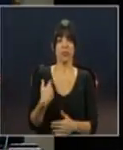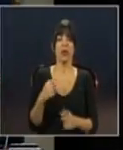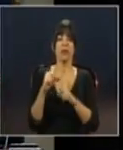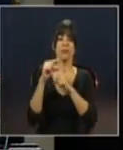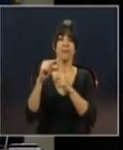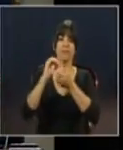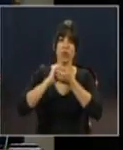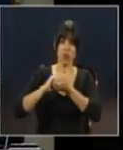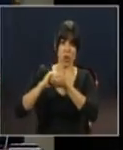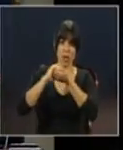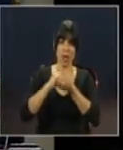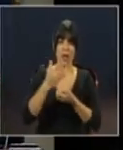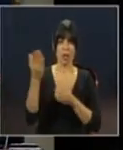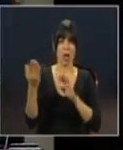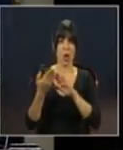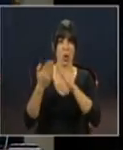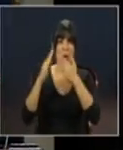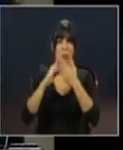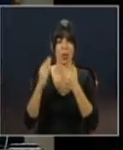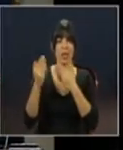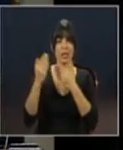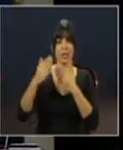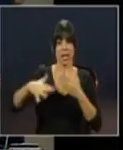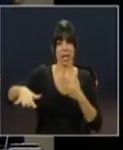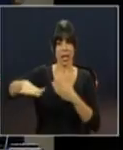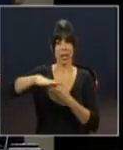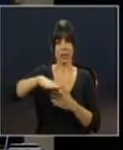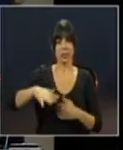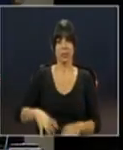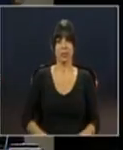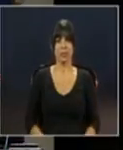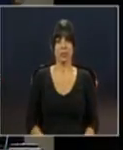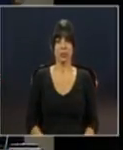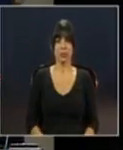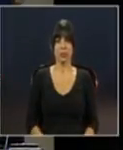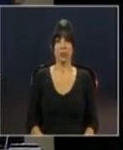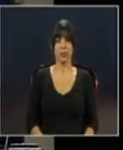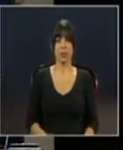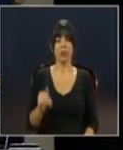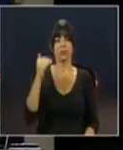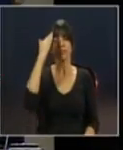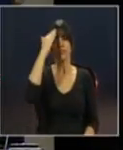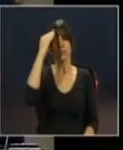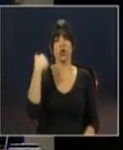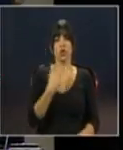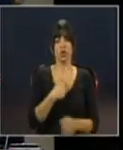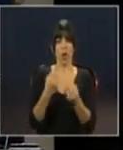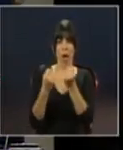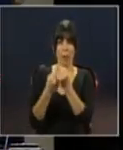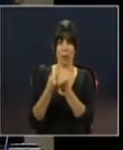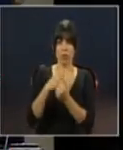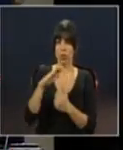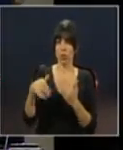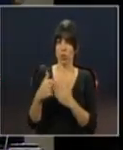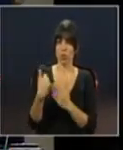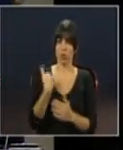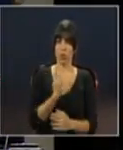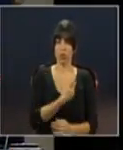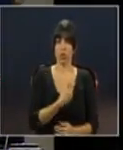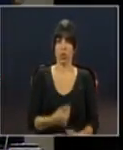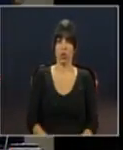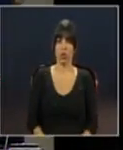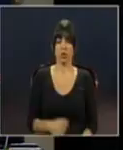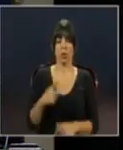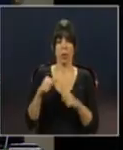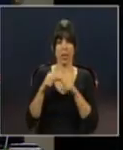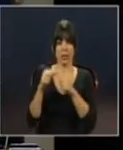de solidaridad a las comunidades aledañas, sabedor como soy de que las apoyamos todas y todos nosotros, y que lo